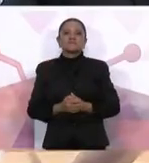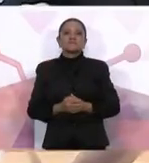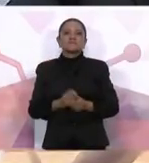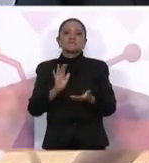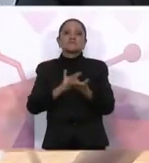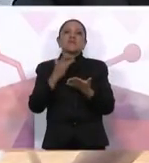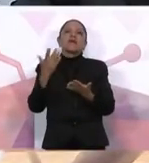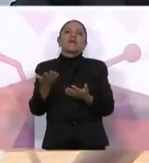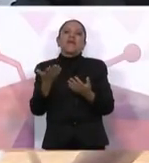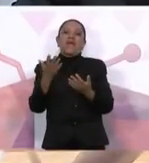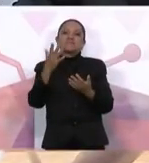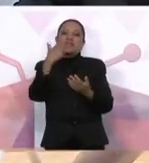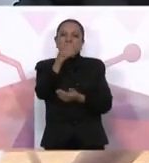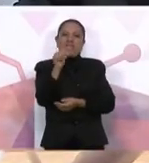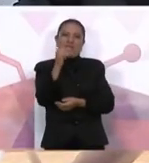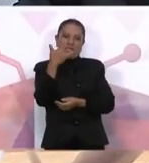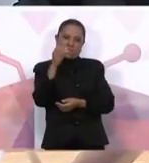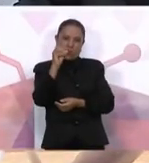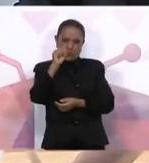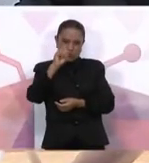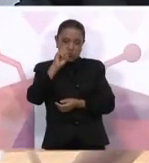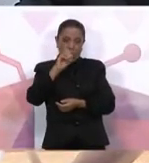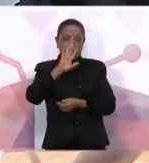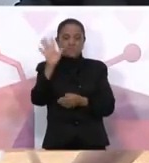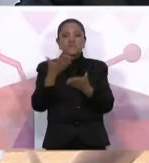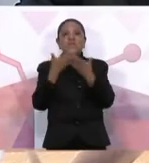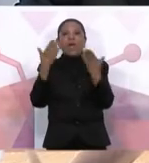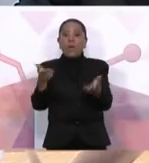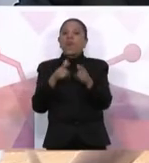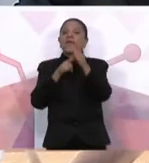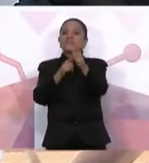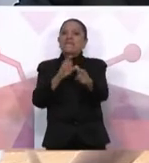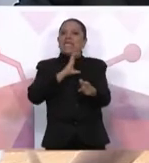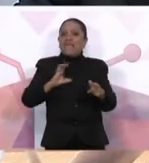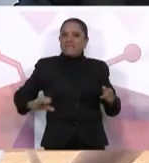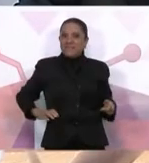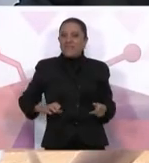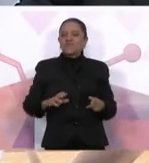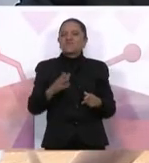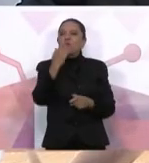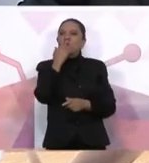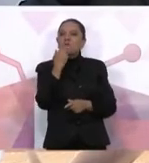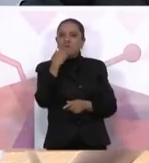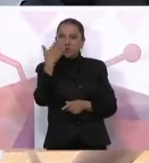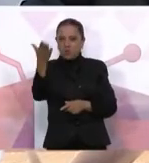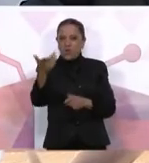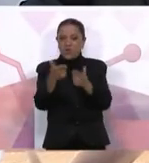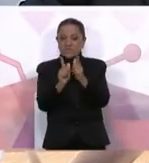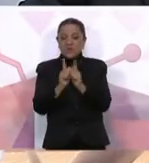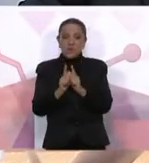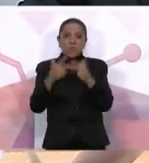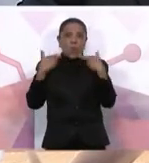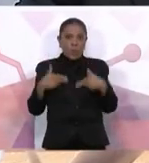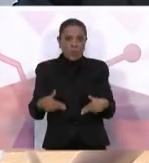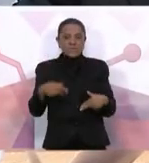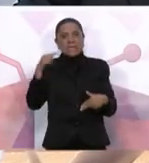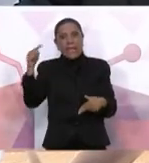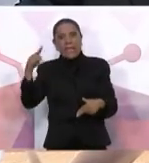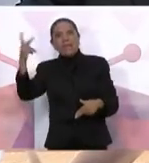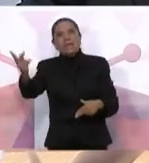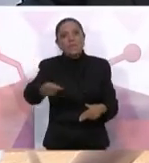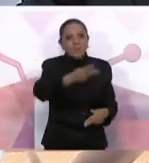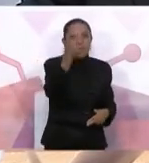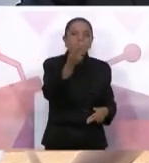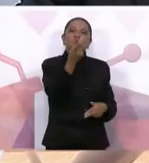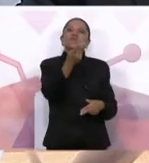ahora con el candidato mario rojas del partido humanista quien le formulará una pregunta a la candidata nadie a luz solar a chávez